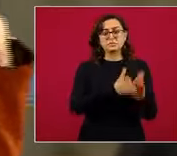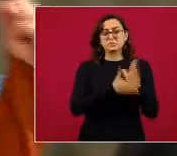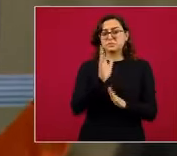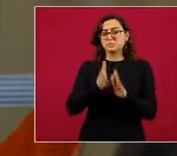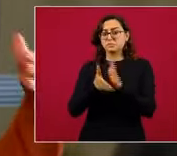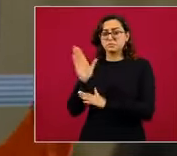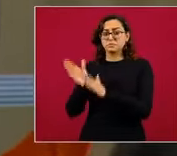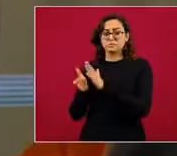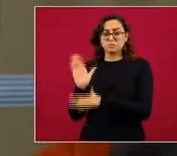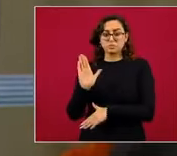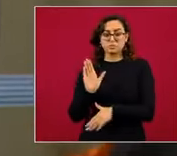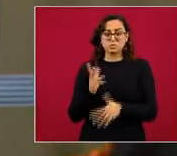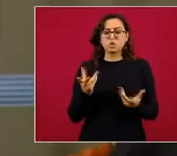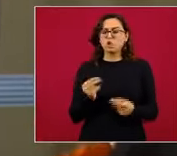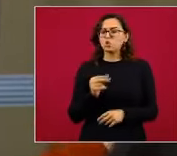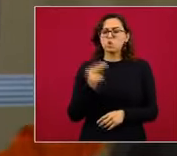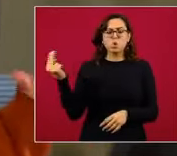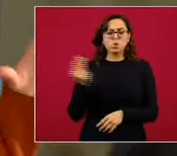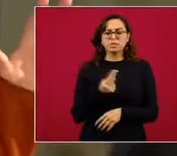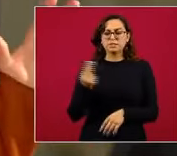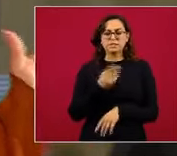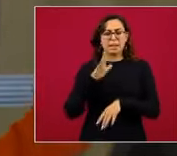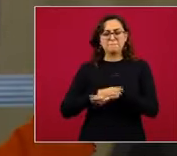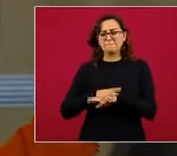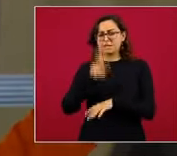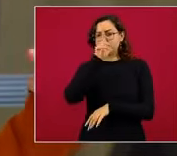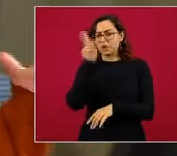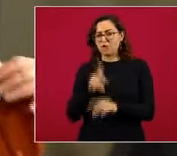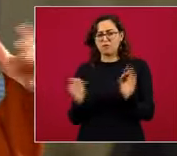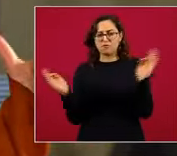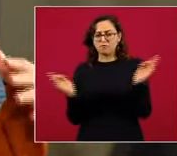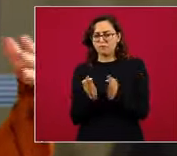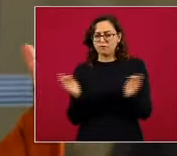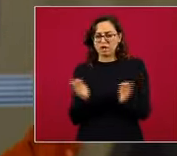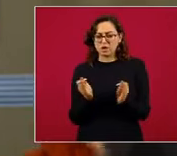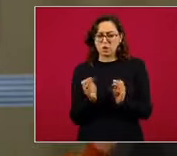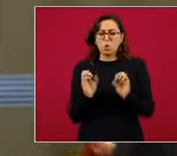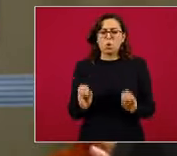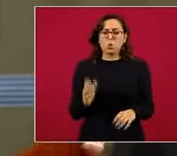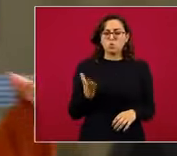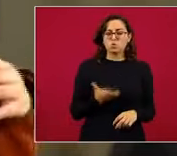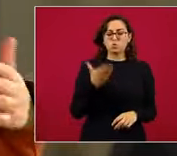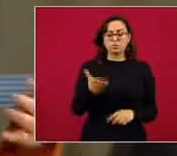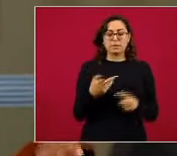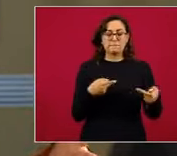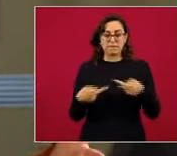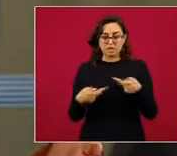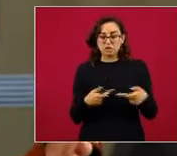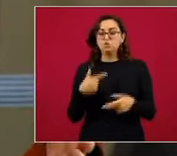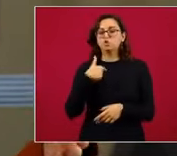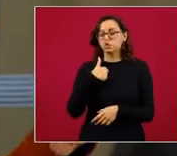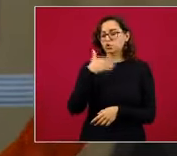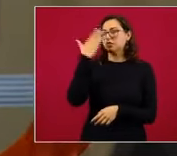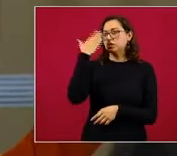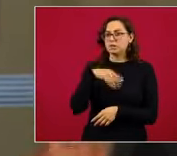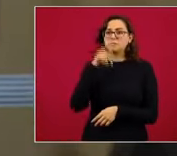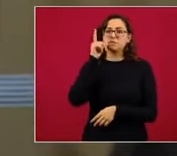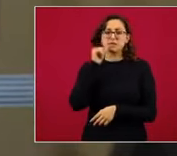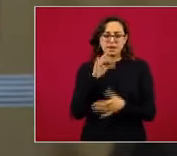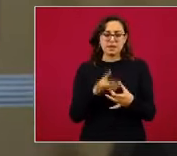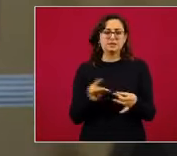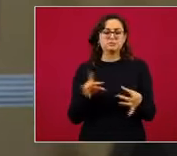necesario contar con los ultracongeladores. No sé si esto es así o ustedes qué plan tienen. Yo sé que mañana van a dar detalles, pero